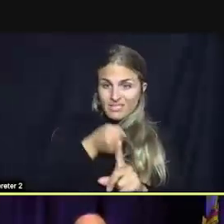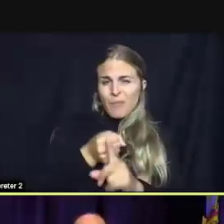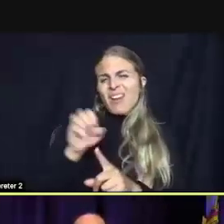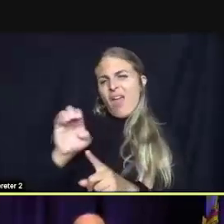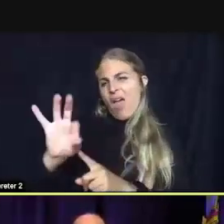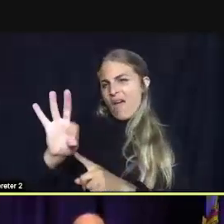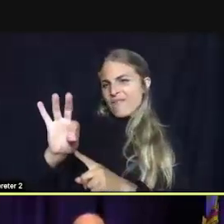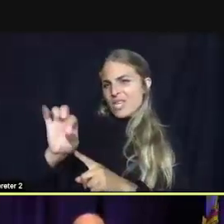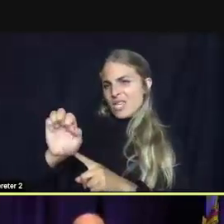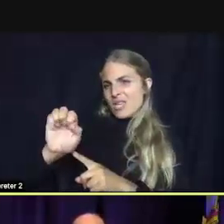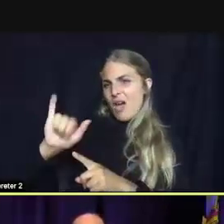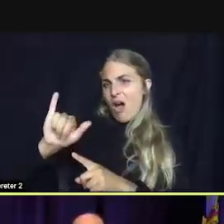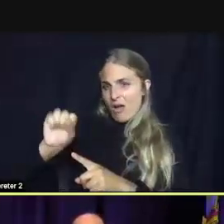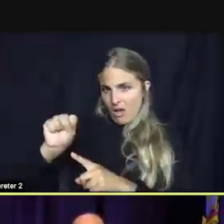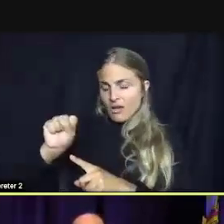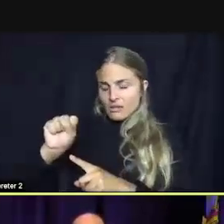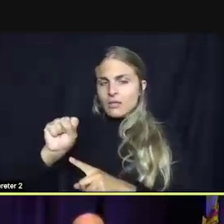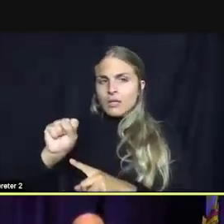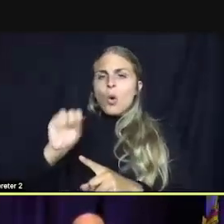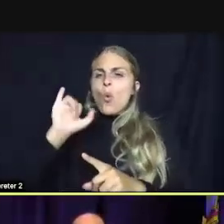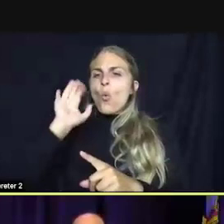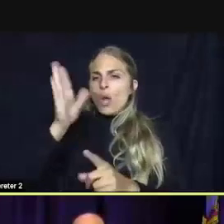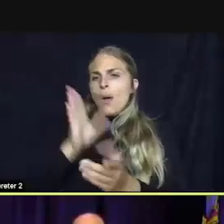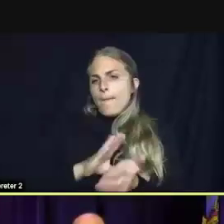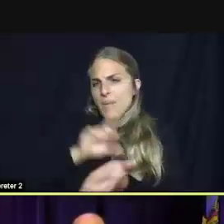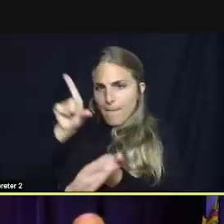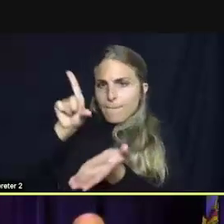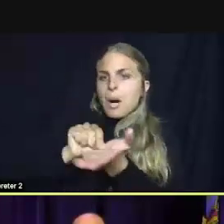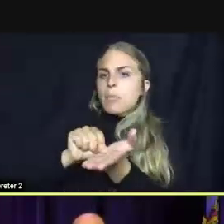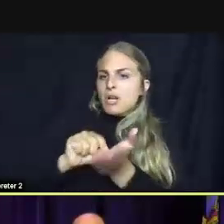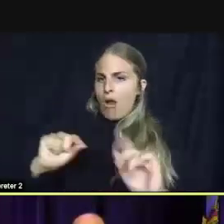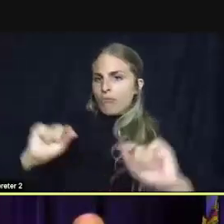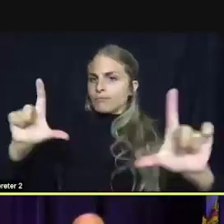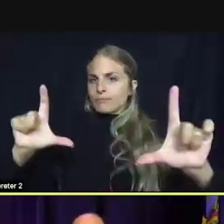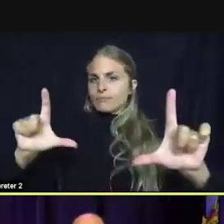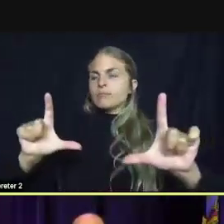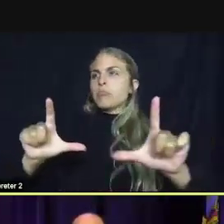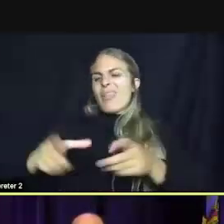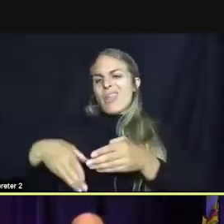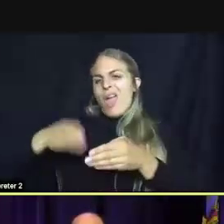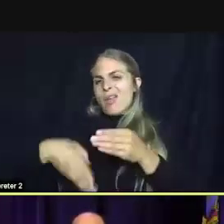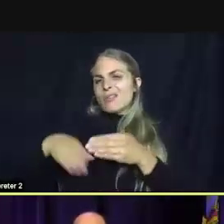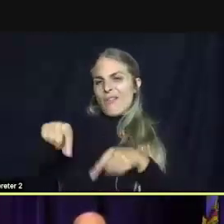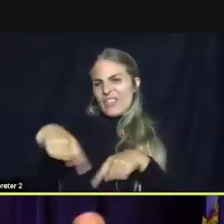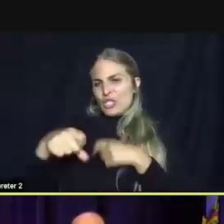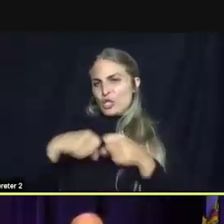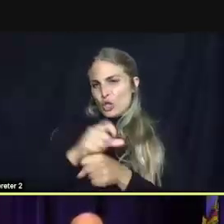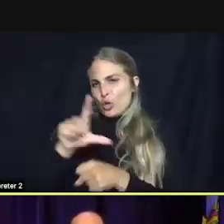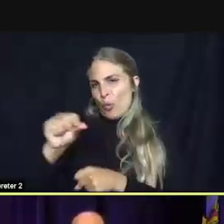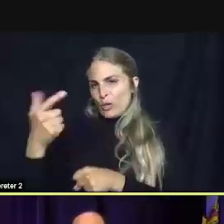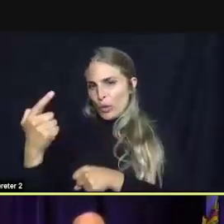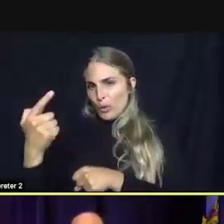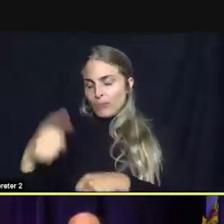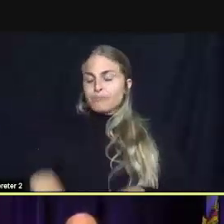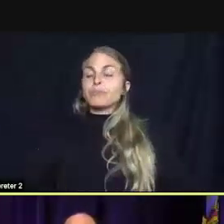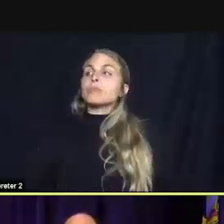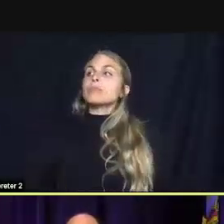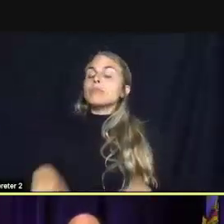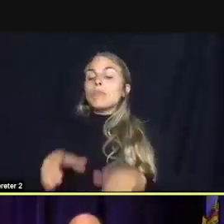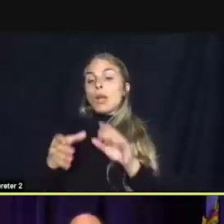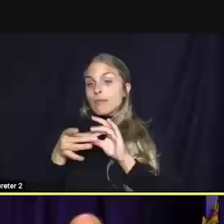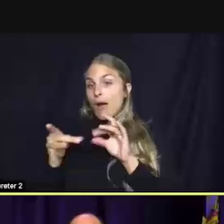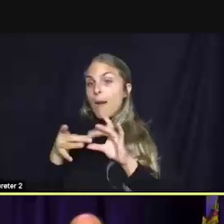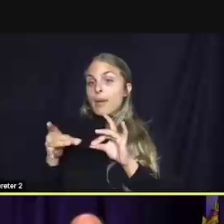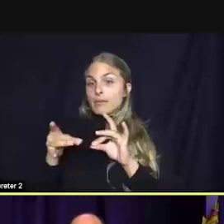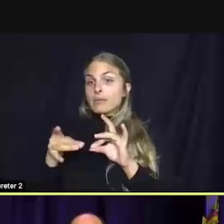se incluirán en el informe de diseño final o el DACE, cuya publicación está prevista para finales de